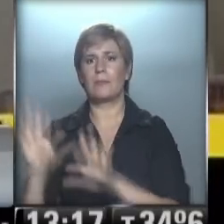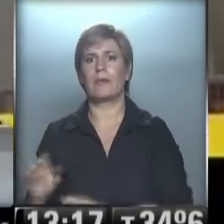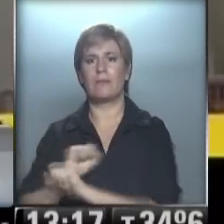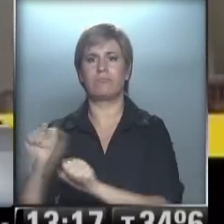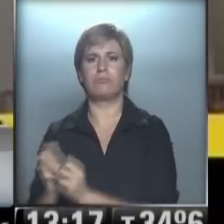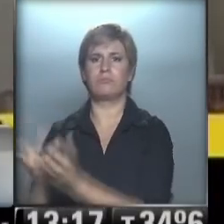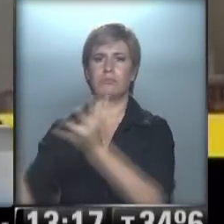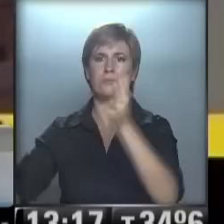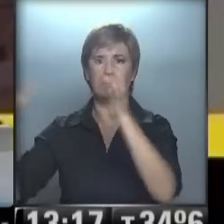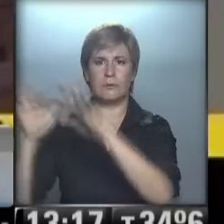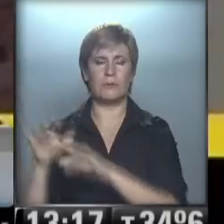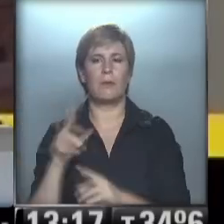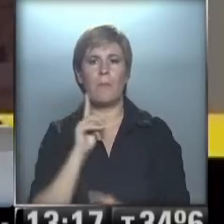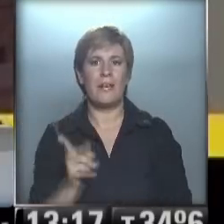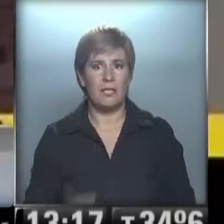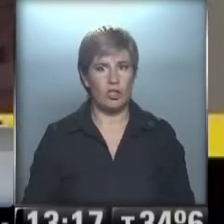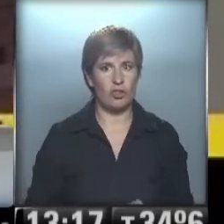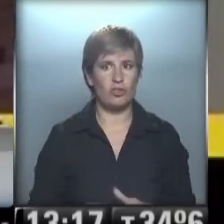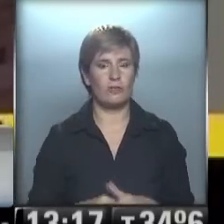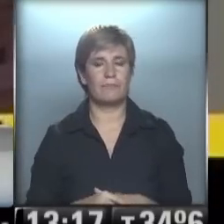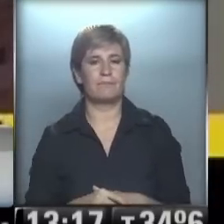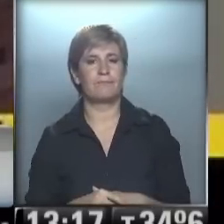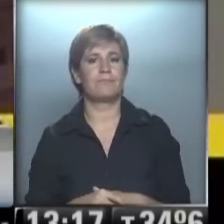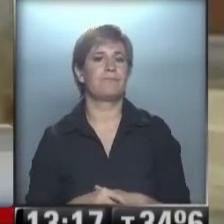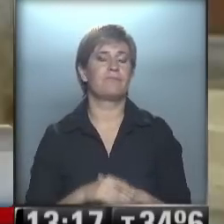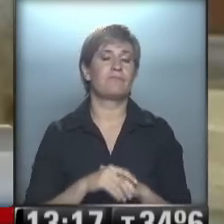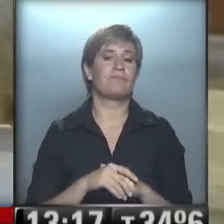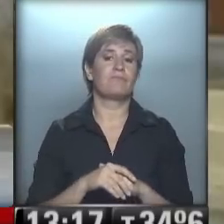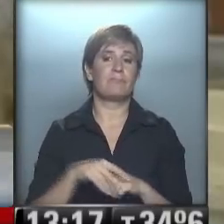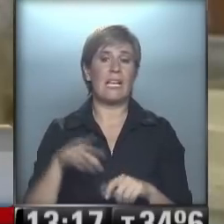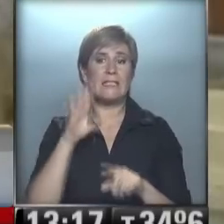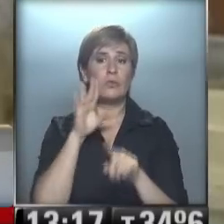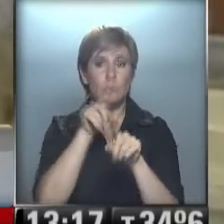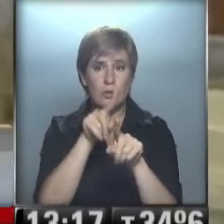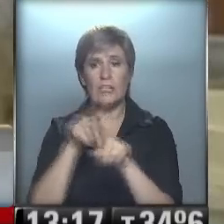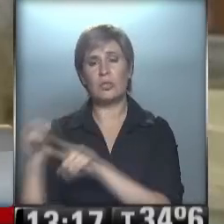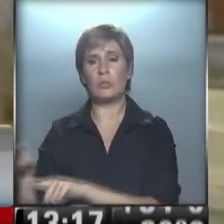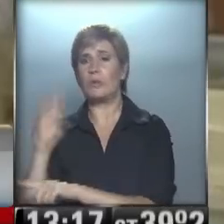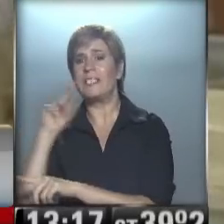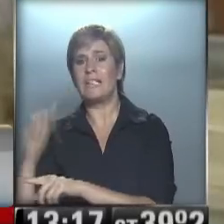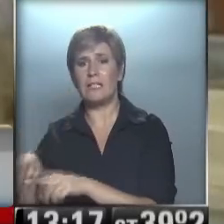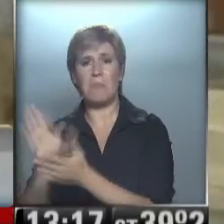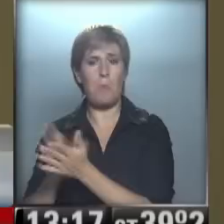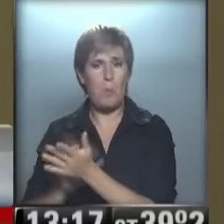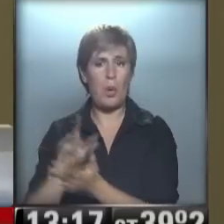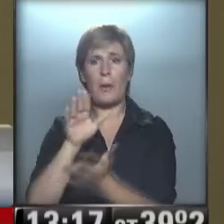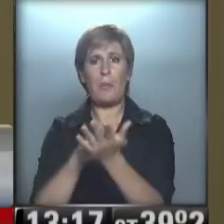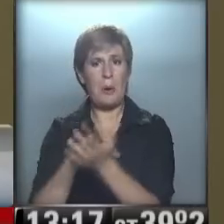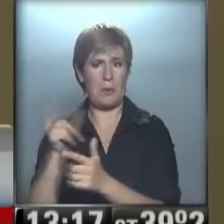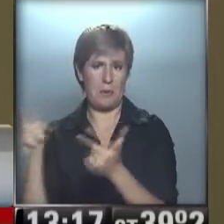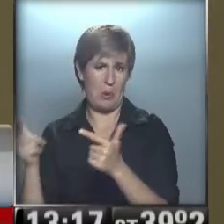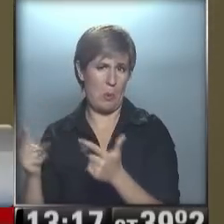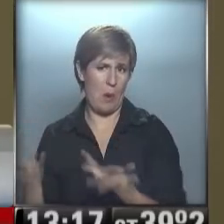atómicas. Aunque hasta el momento ni Washington ni Tel Aviv pudieron presentar ninguna prueba concluyente que sustenta